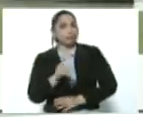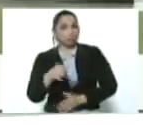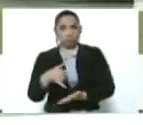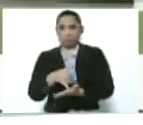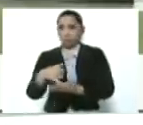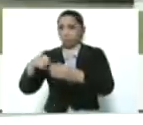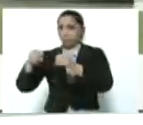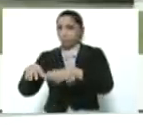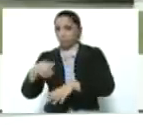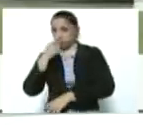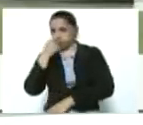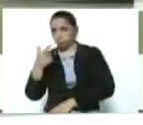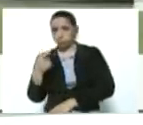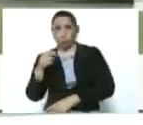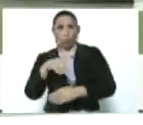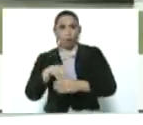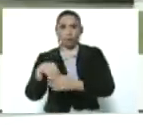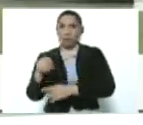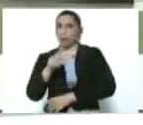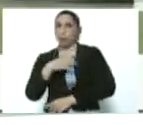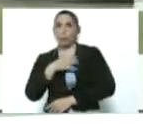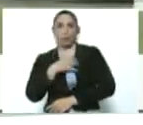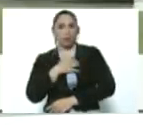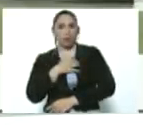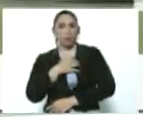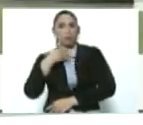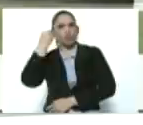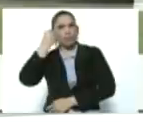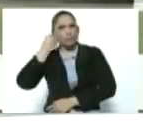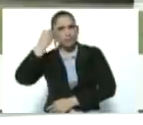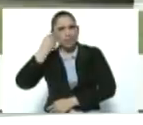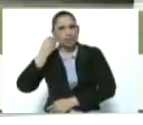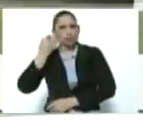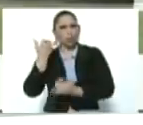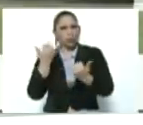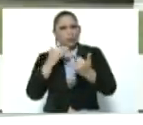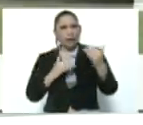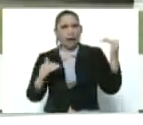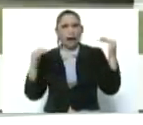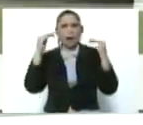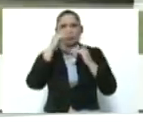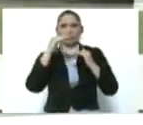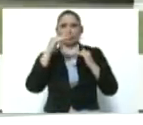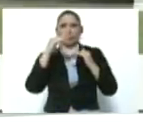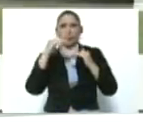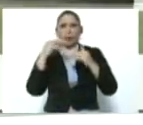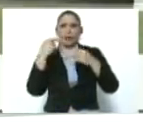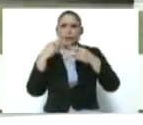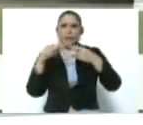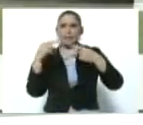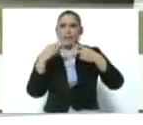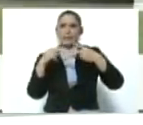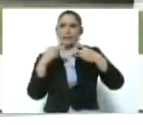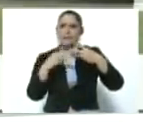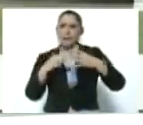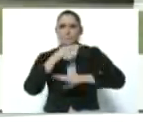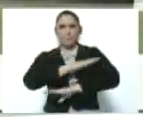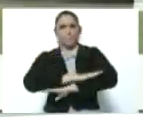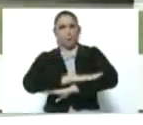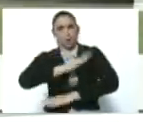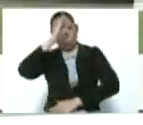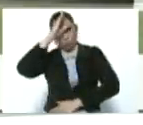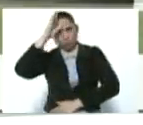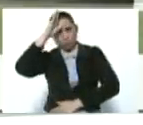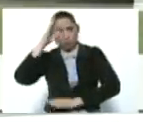40 y yo creo que estamos en un altísimo nivel de disciplina conciencia